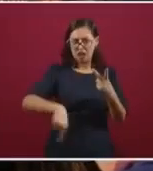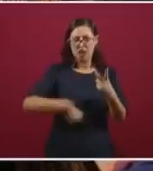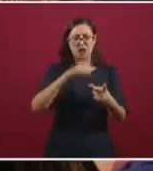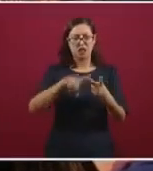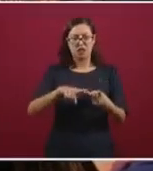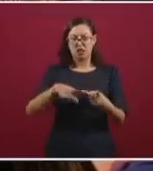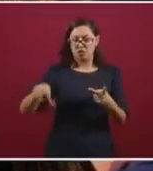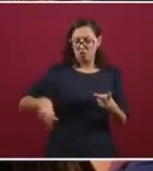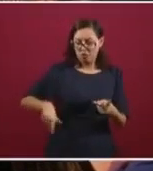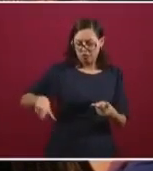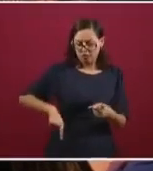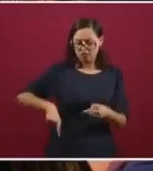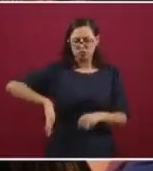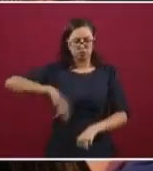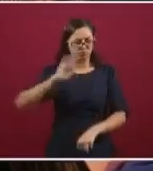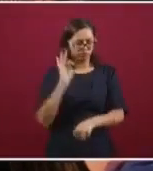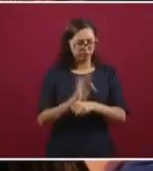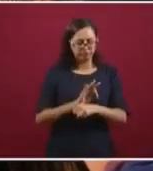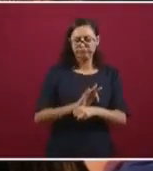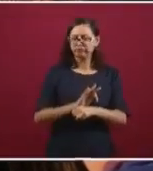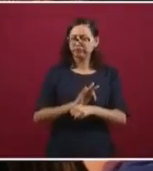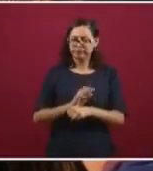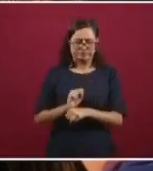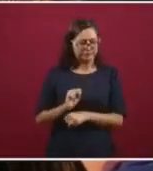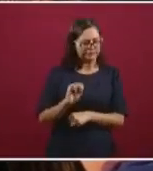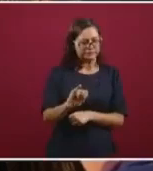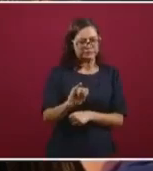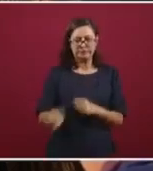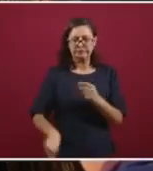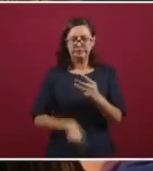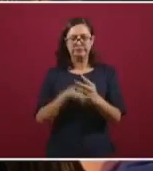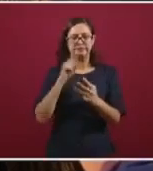la seguridad